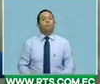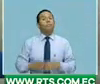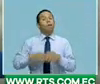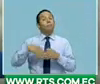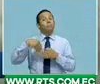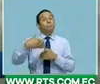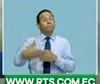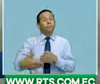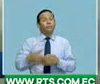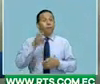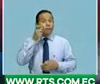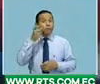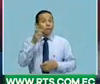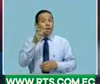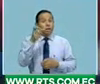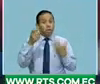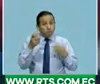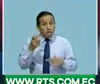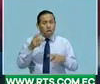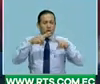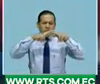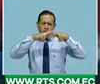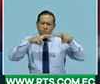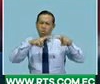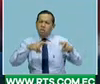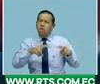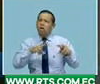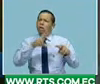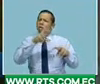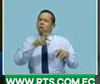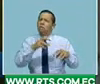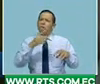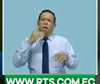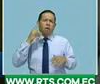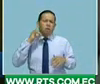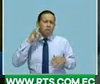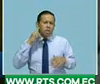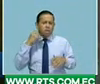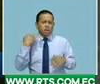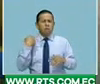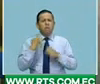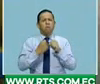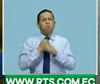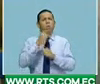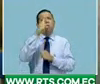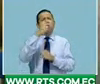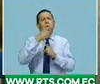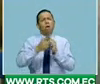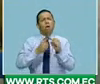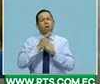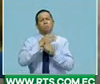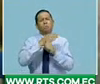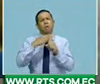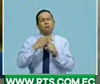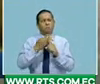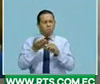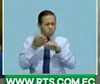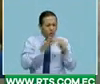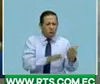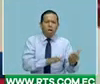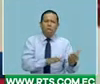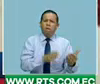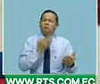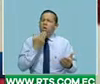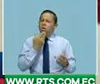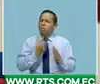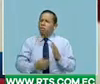adelante, Fiscalía investiga la extraña muerte de una menor de año y medio de edad. La ampliación de esta noticia en pocos minutos,